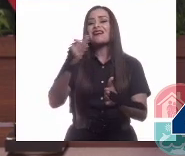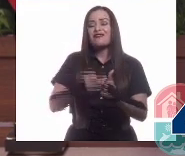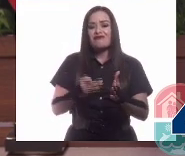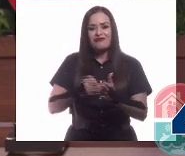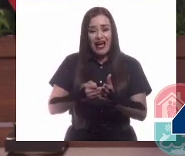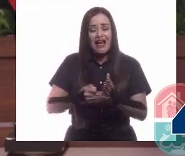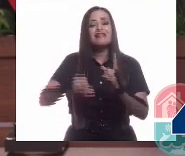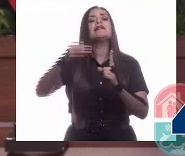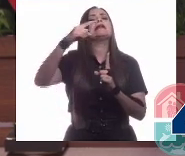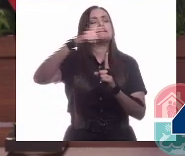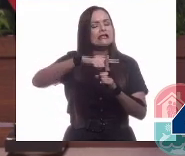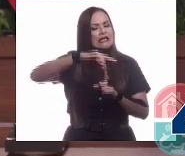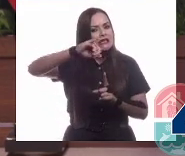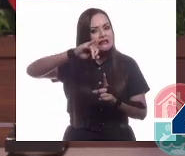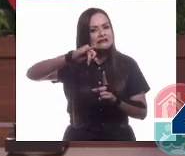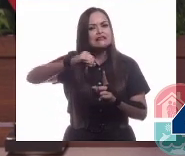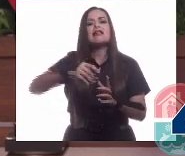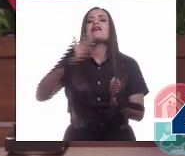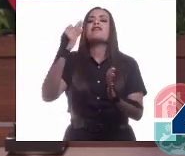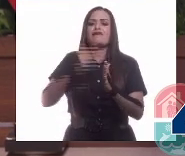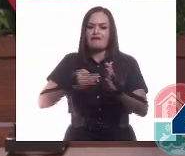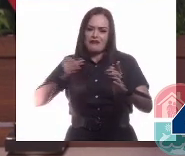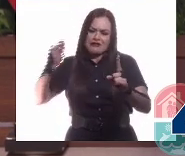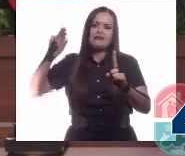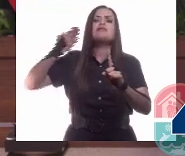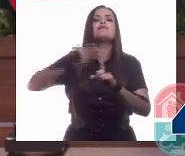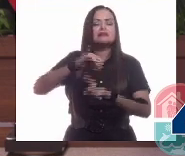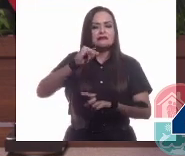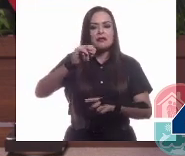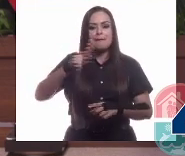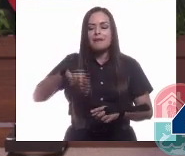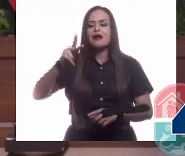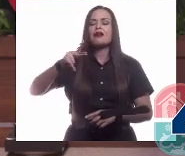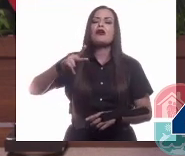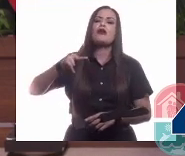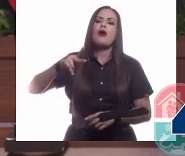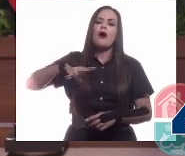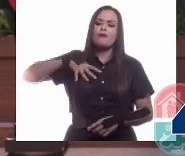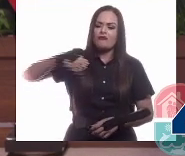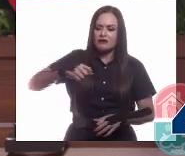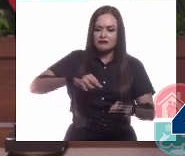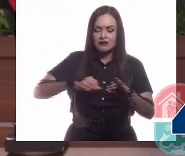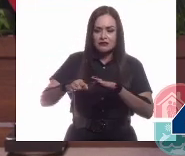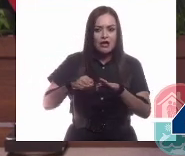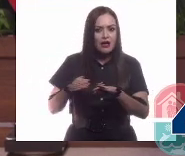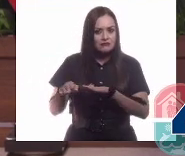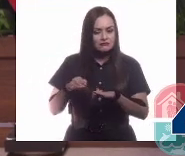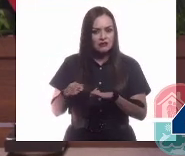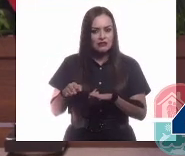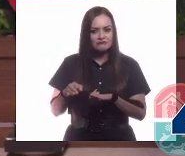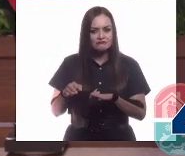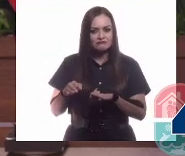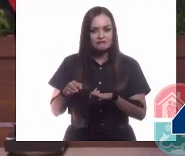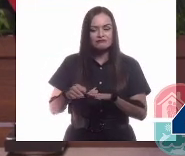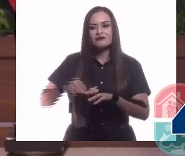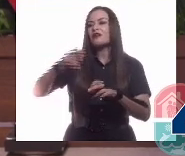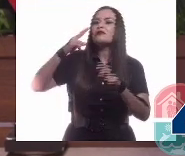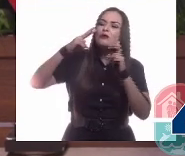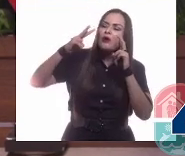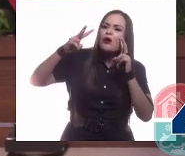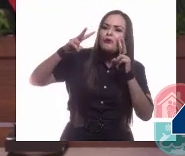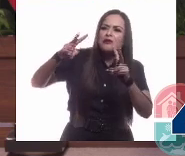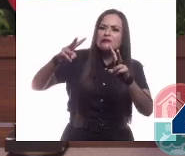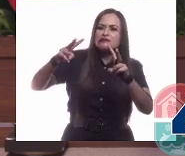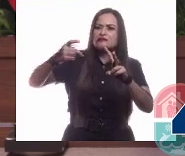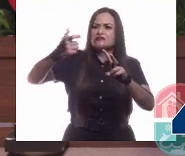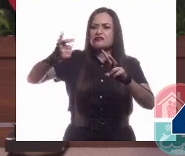hay desafíos importantes. Vienen tiempos difíciles para las y los mexicanos. Se vislumbra un panorama económico